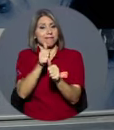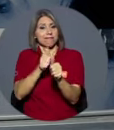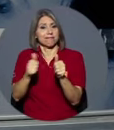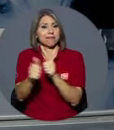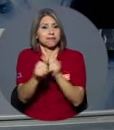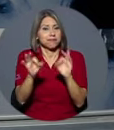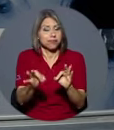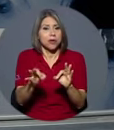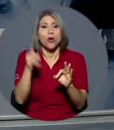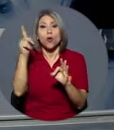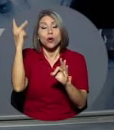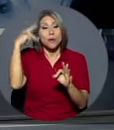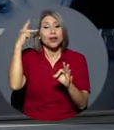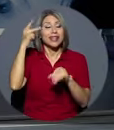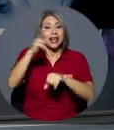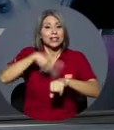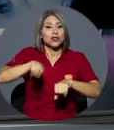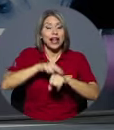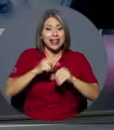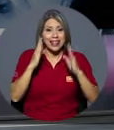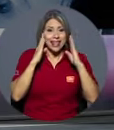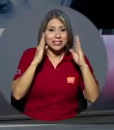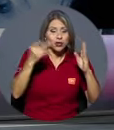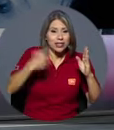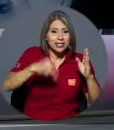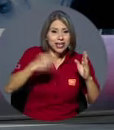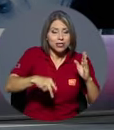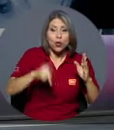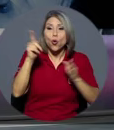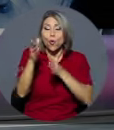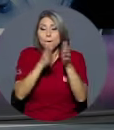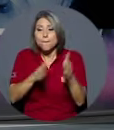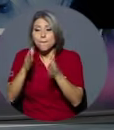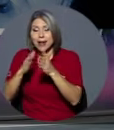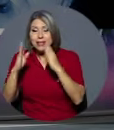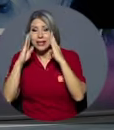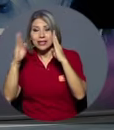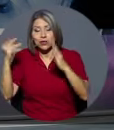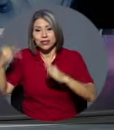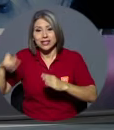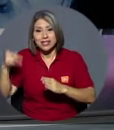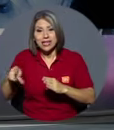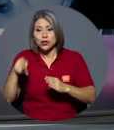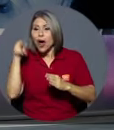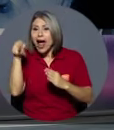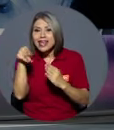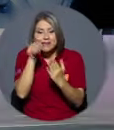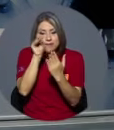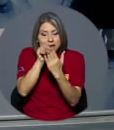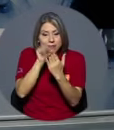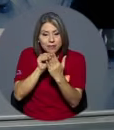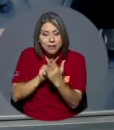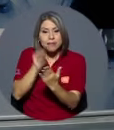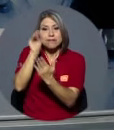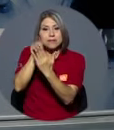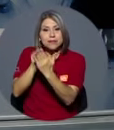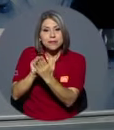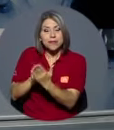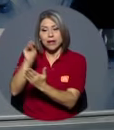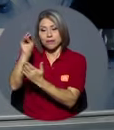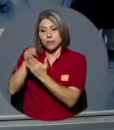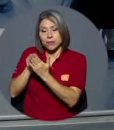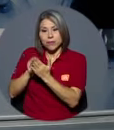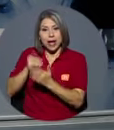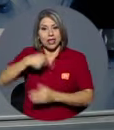política nacional de gestión del riesgo, tiene un plan nacional de gestión del riesgo donde se enmarcan los compromisos de cada uno de nosotros como